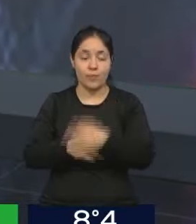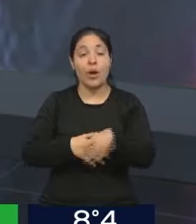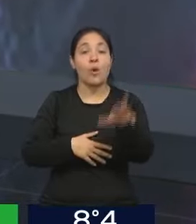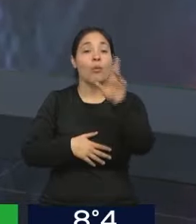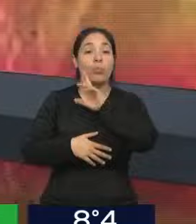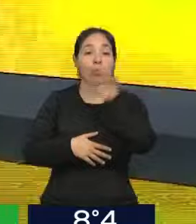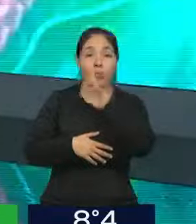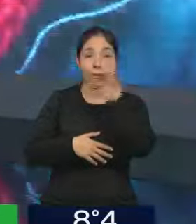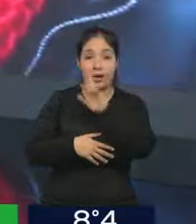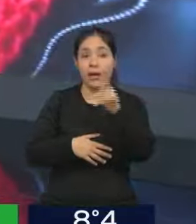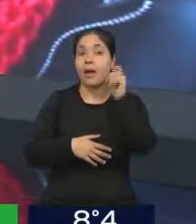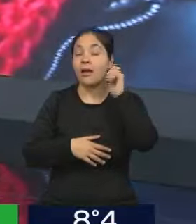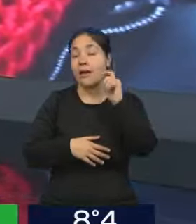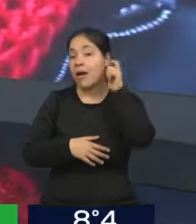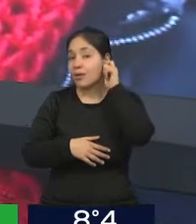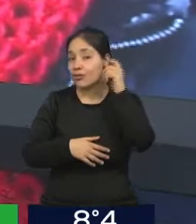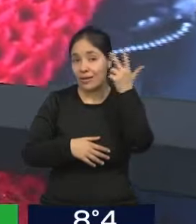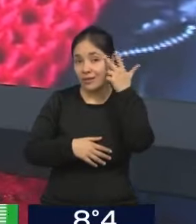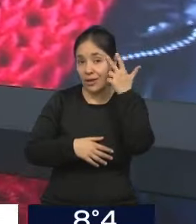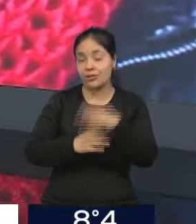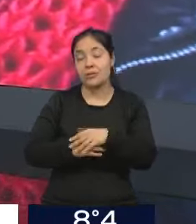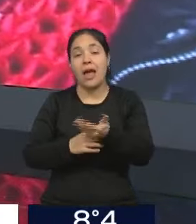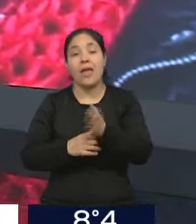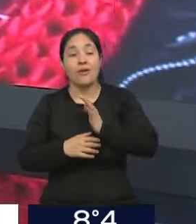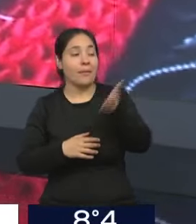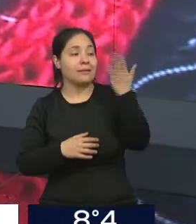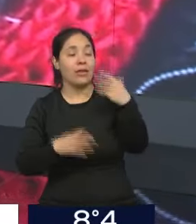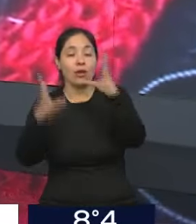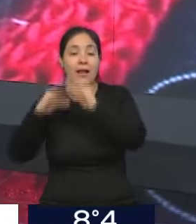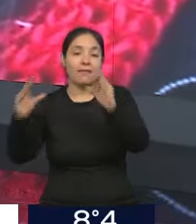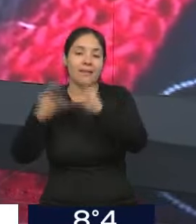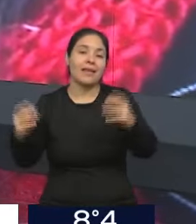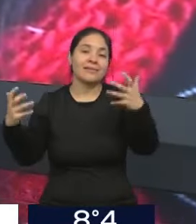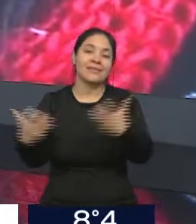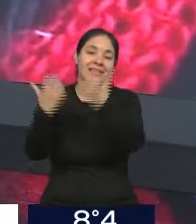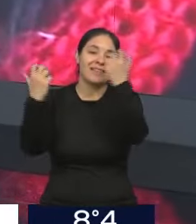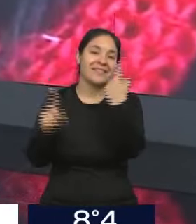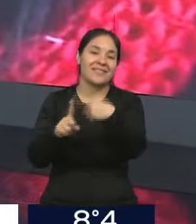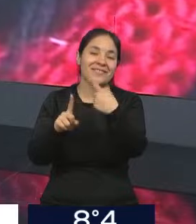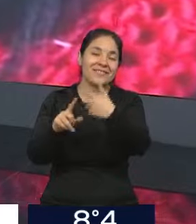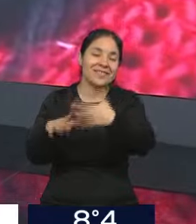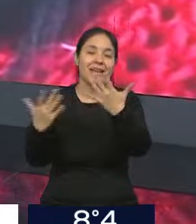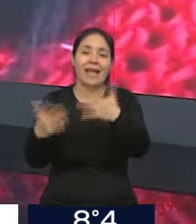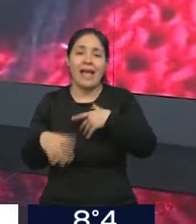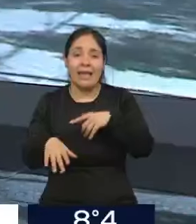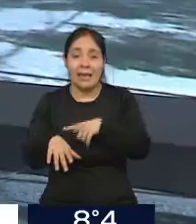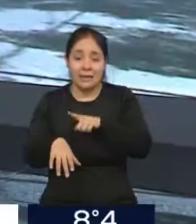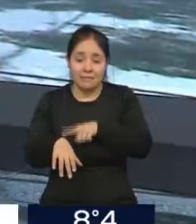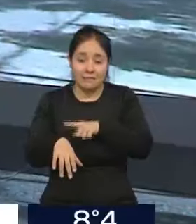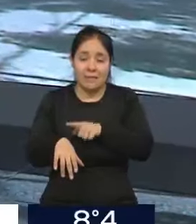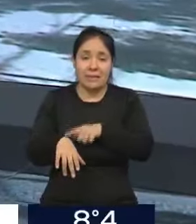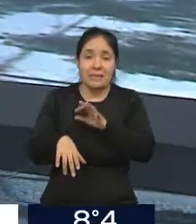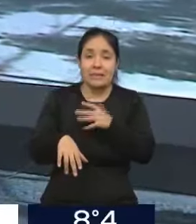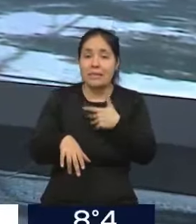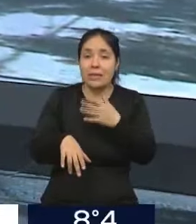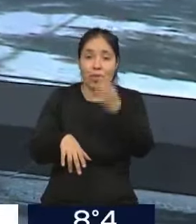los primeros minutos de la Navidad del año pasado. El reloj marcaba pocas horas transcurridas de la noche